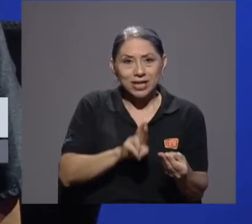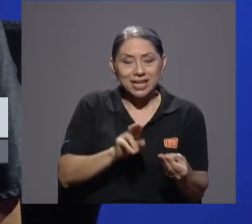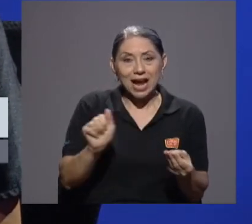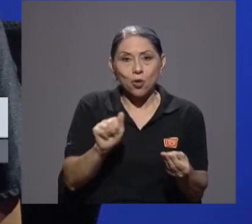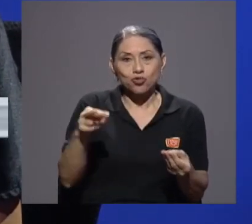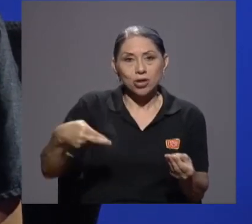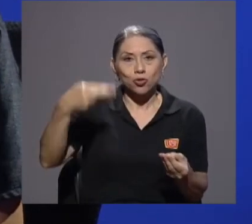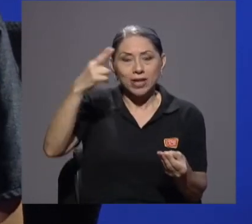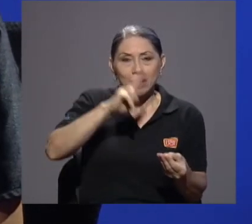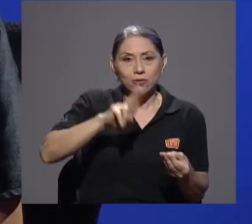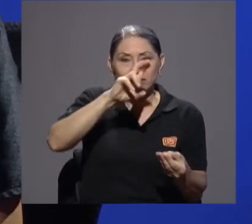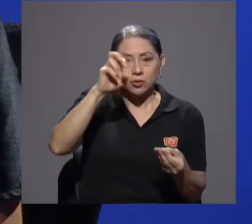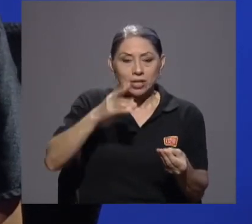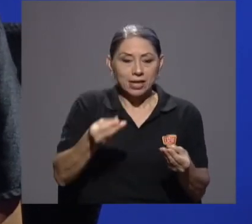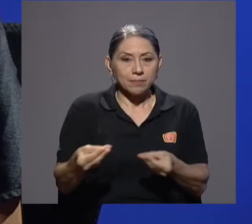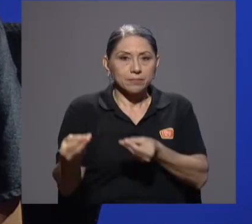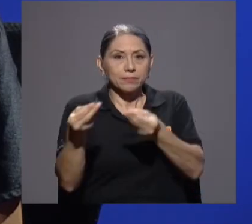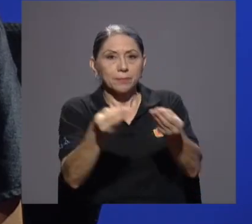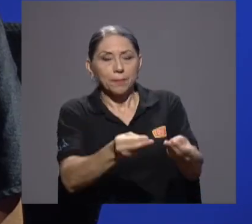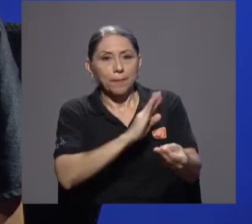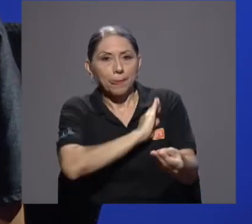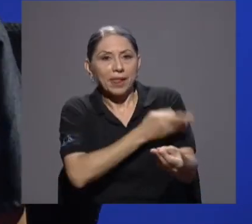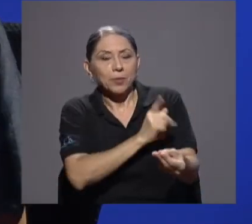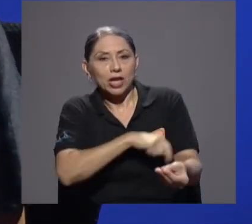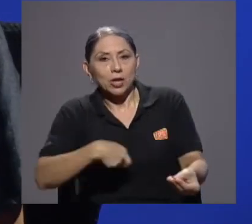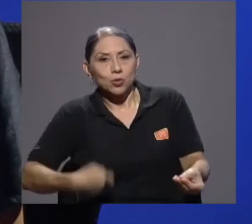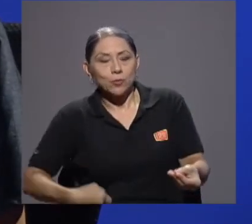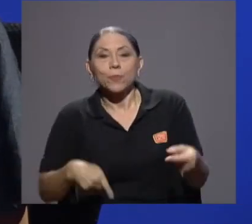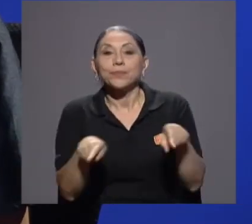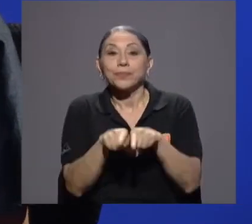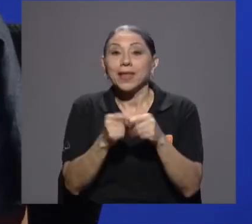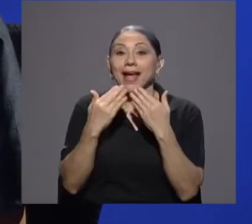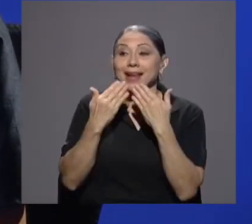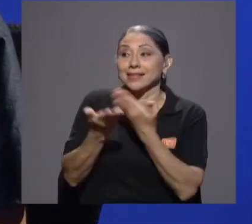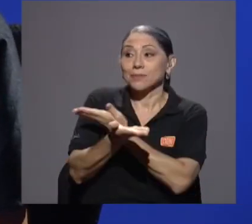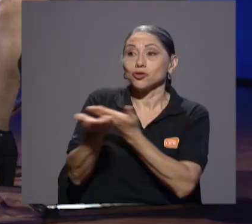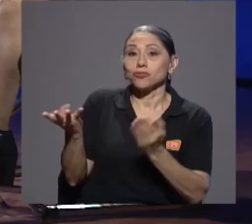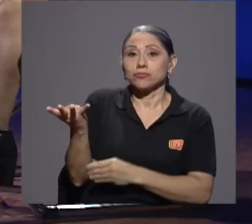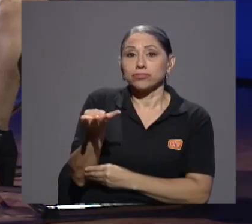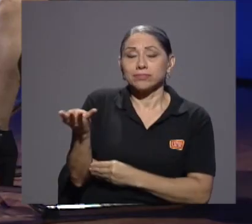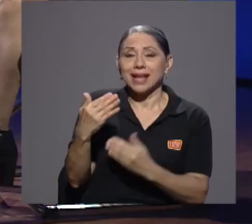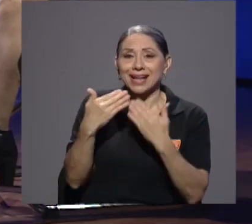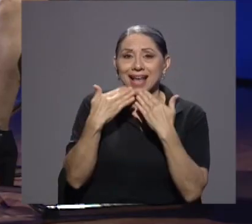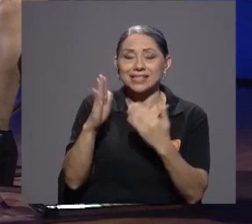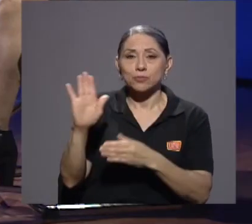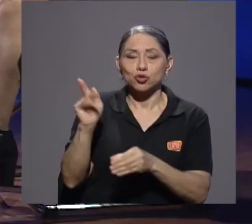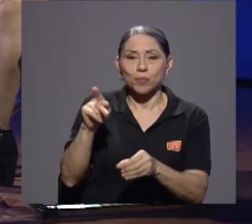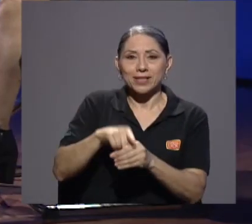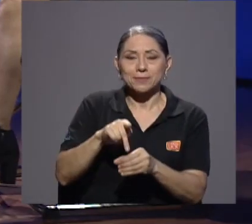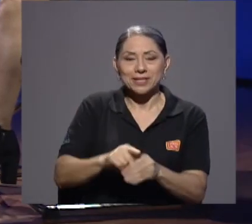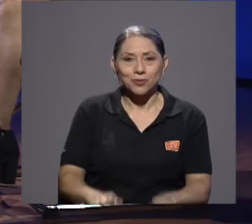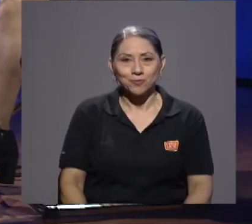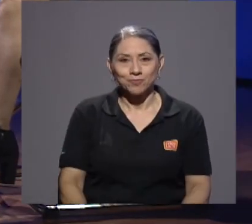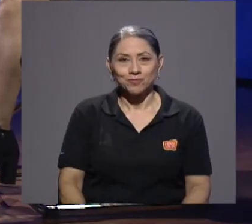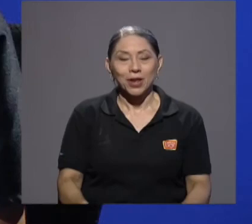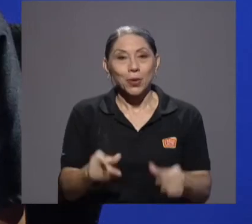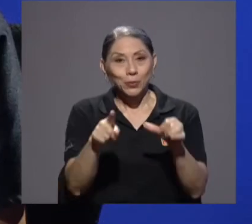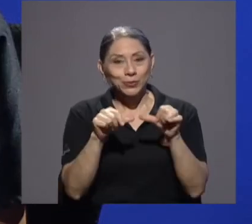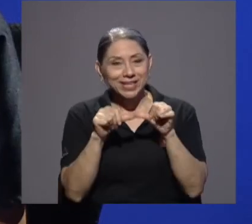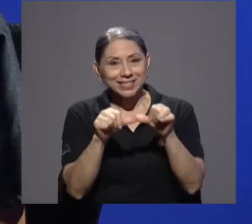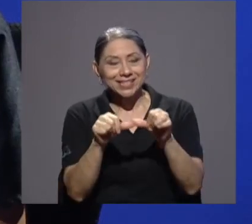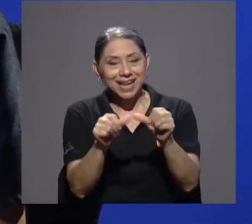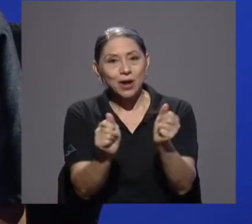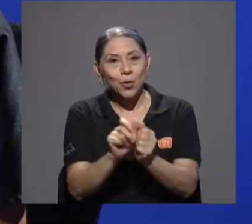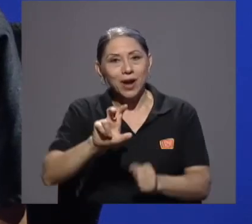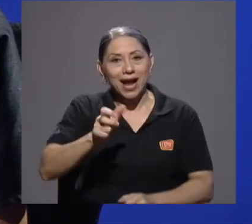de la Universidad de Costa Rica, presentará al Poder Ejecutivo. Agradecemos a los foristas, muchísimas gracias por su participación. Sigan ustedes